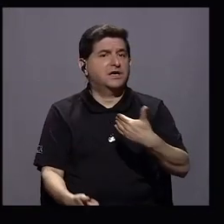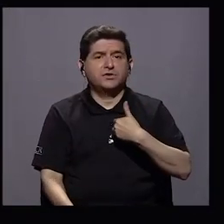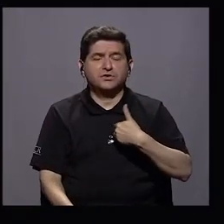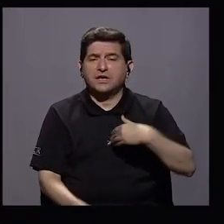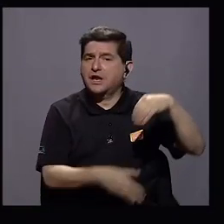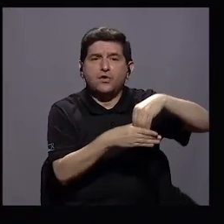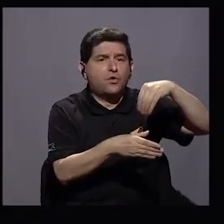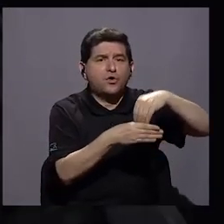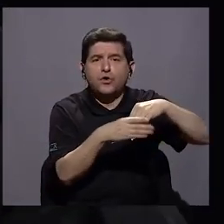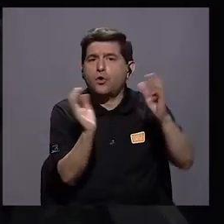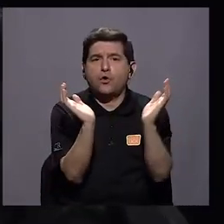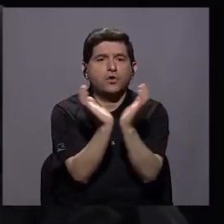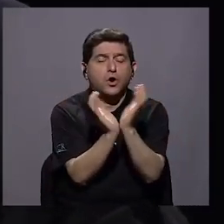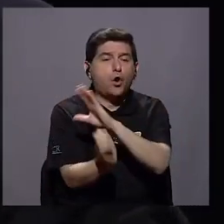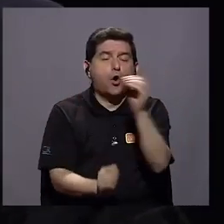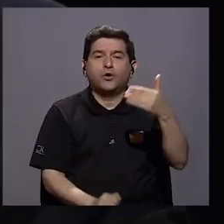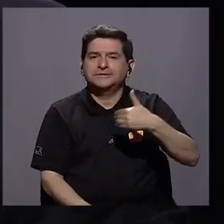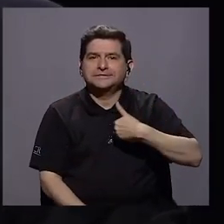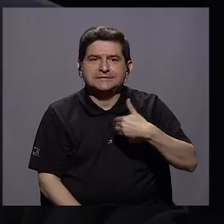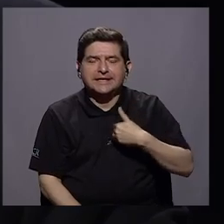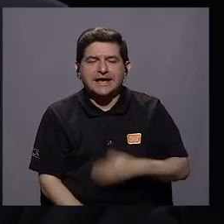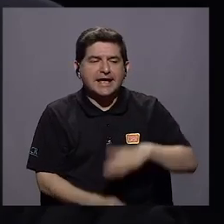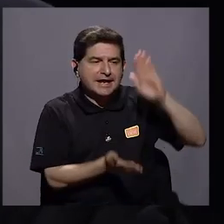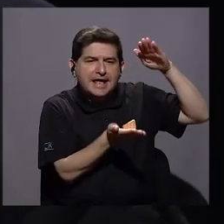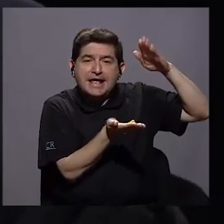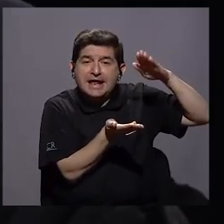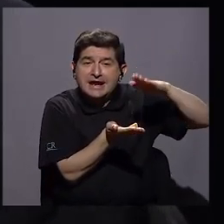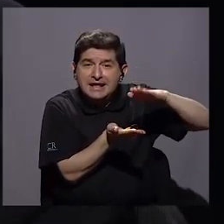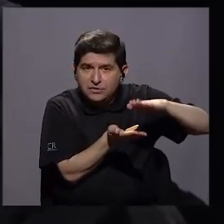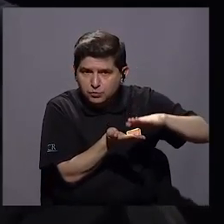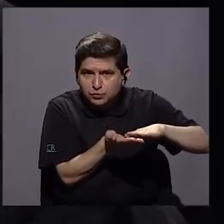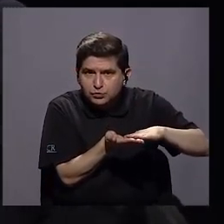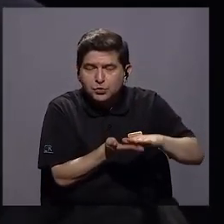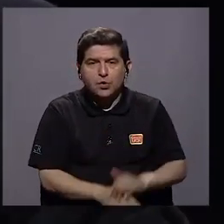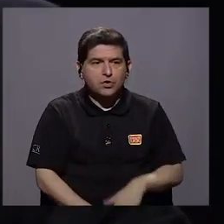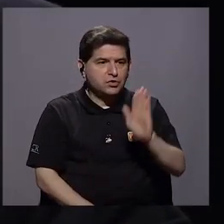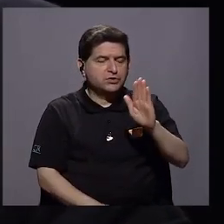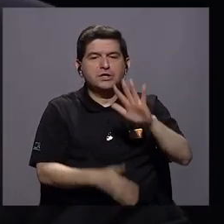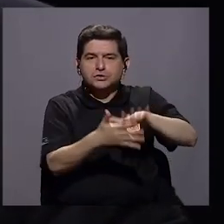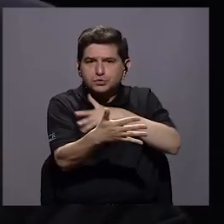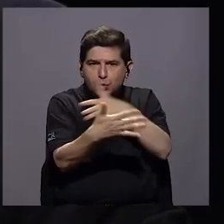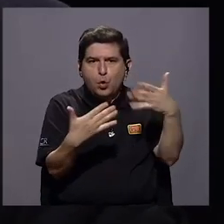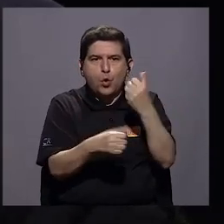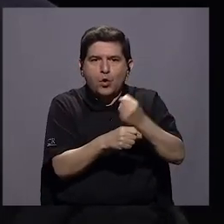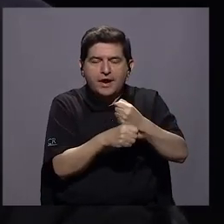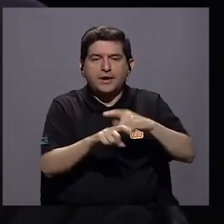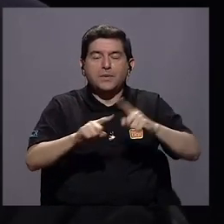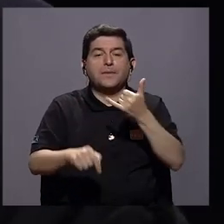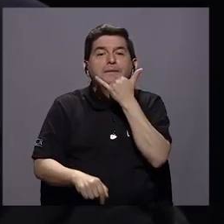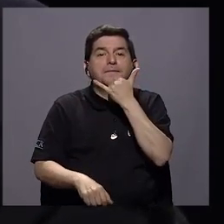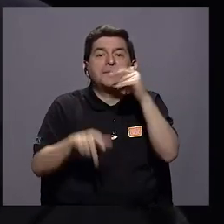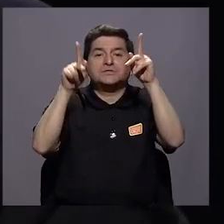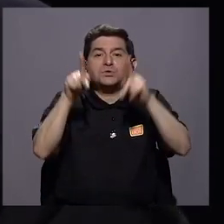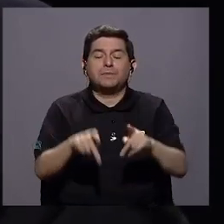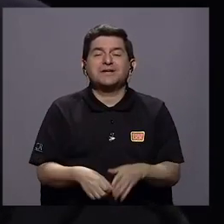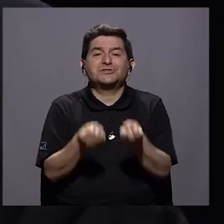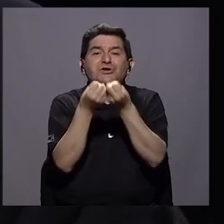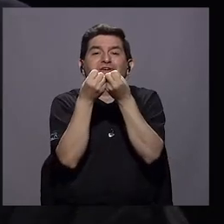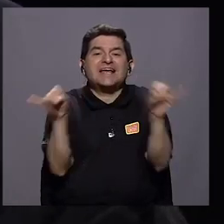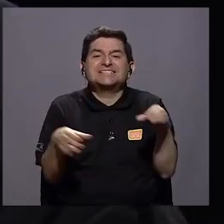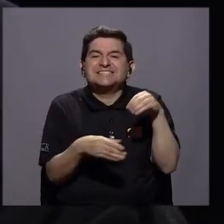de cotizar a la caja o tiene una reducción de jornada? Pero ¿qué pasó con la gente que se